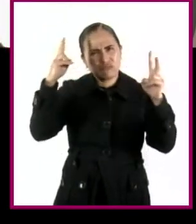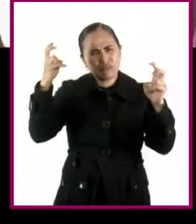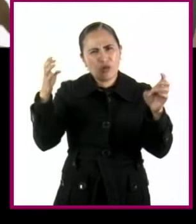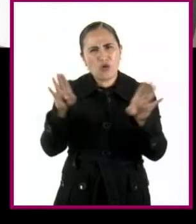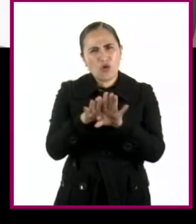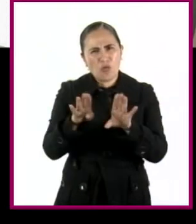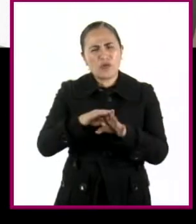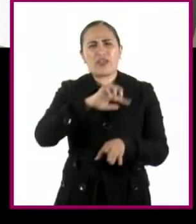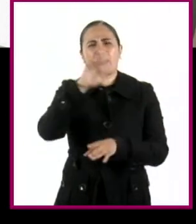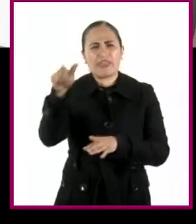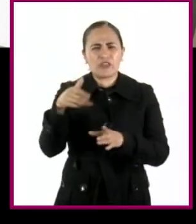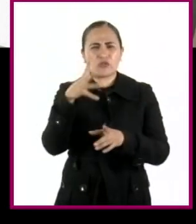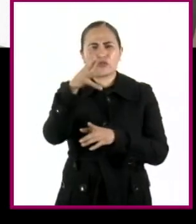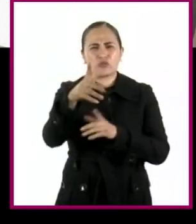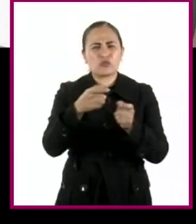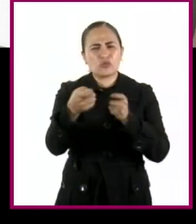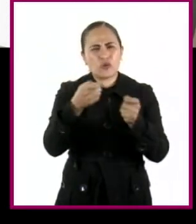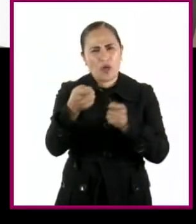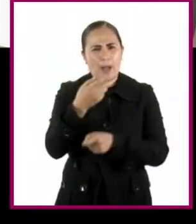de ahora en adelante.